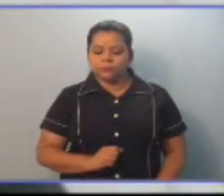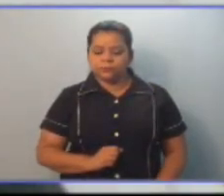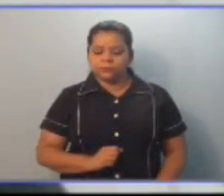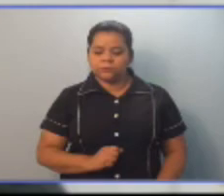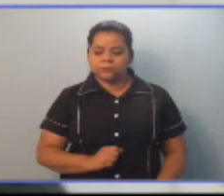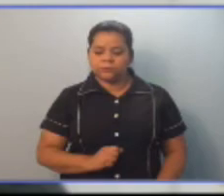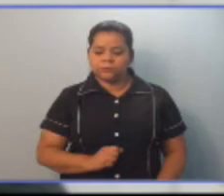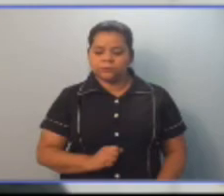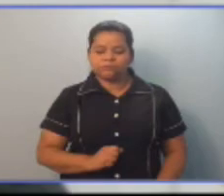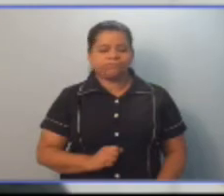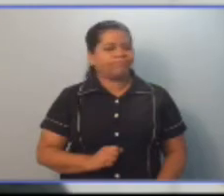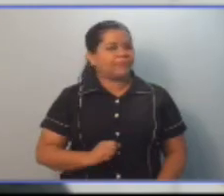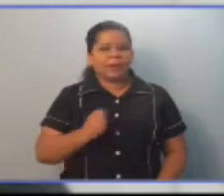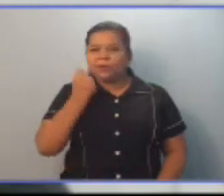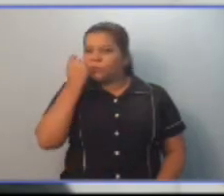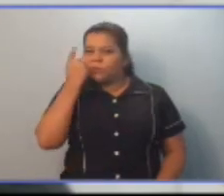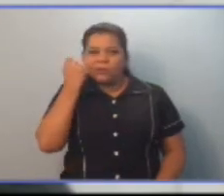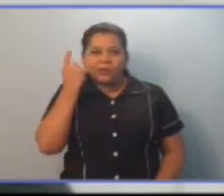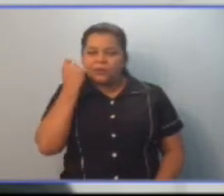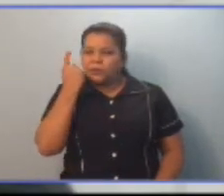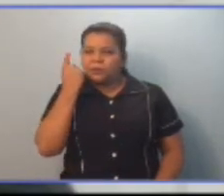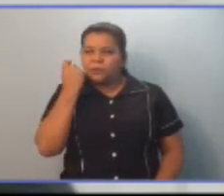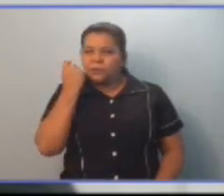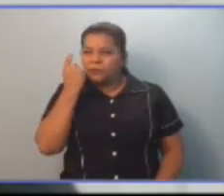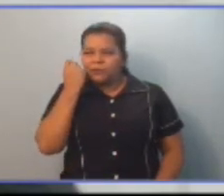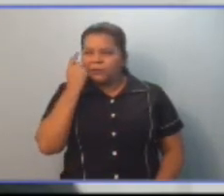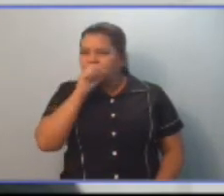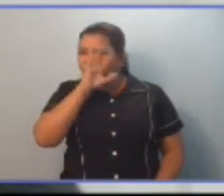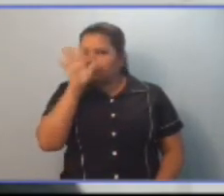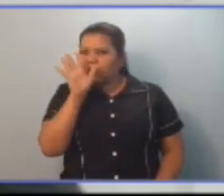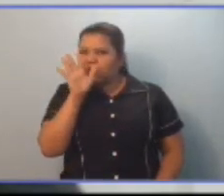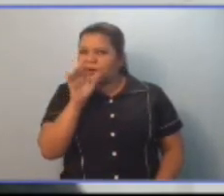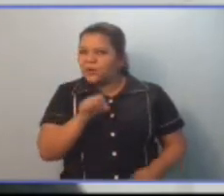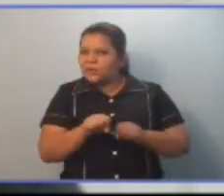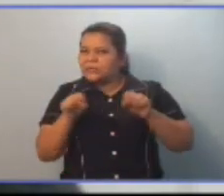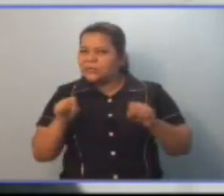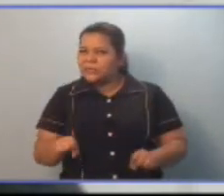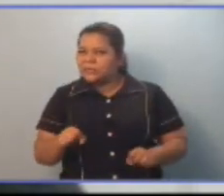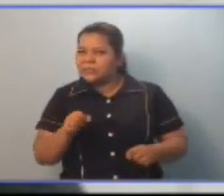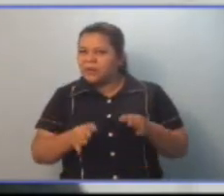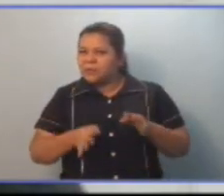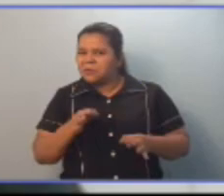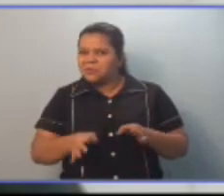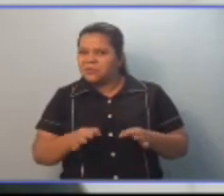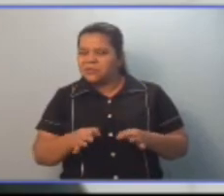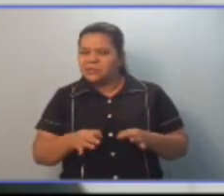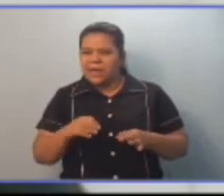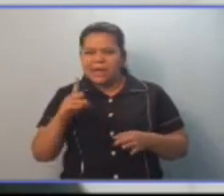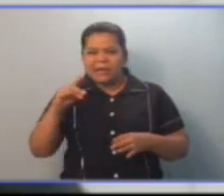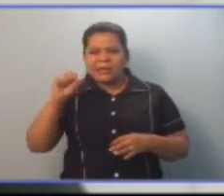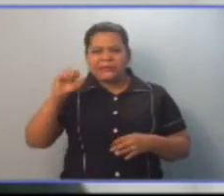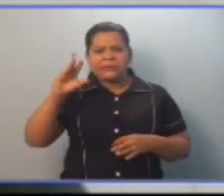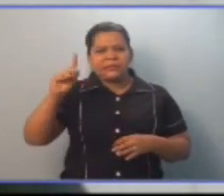No me queda muy claro cuál es el sistema de justicia discrecional.